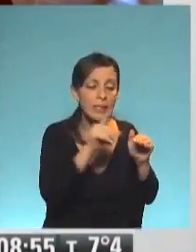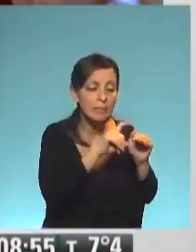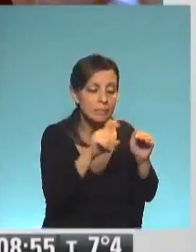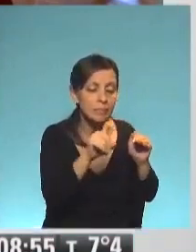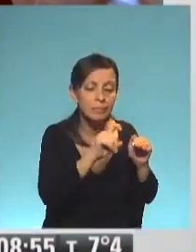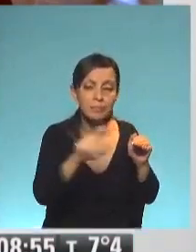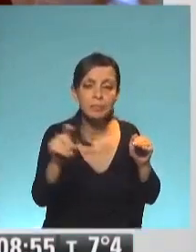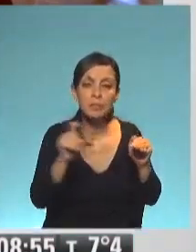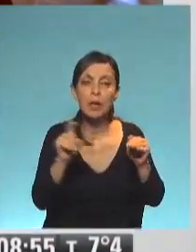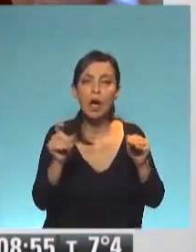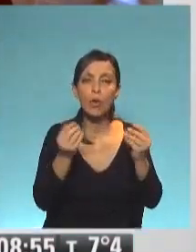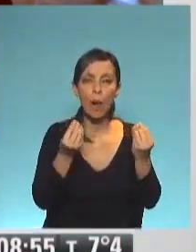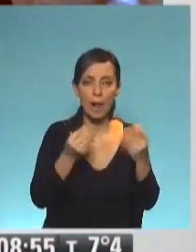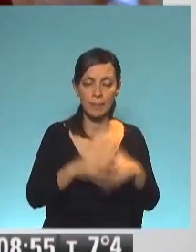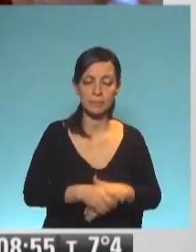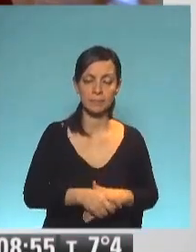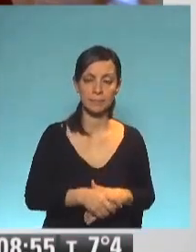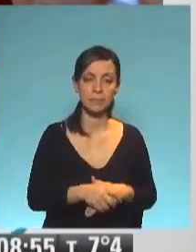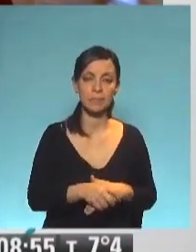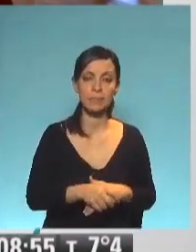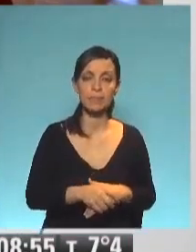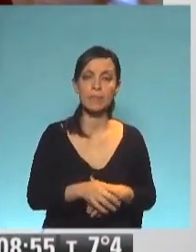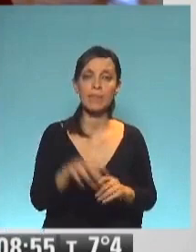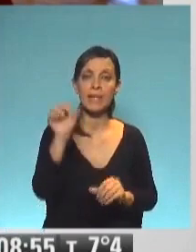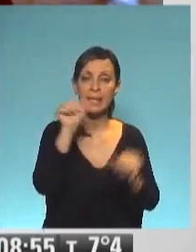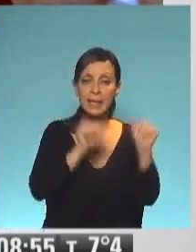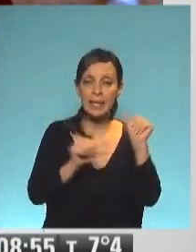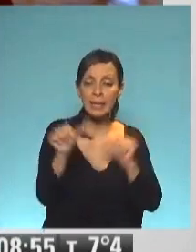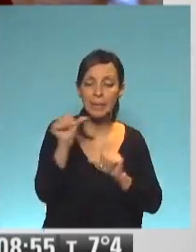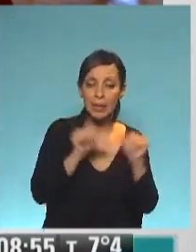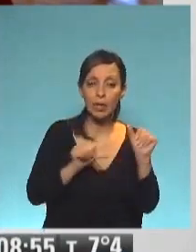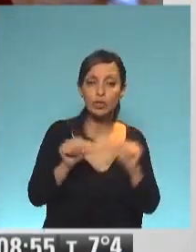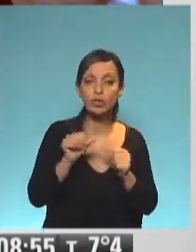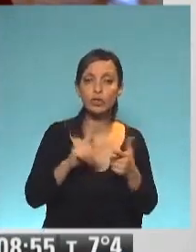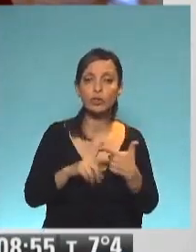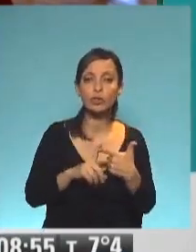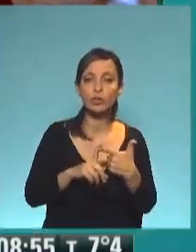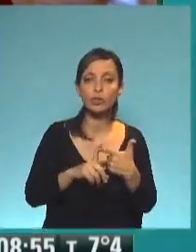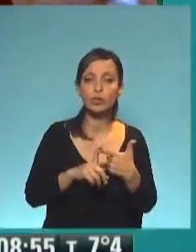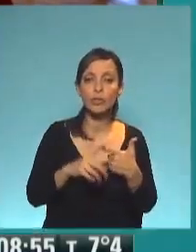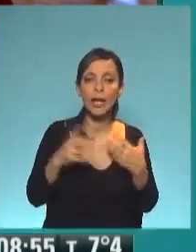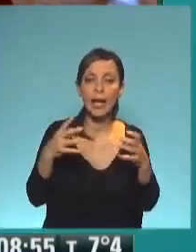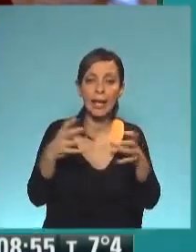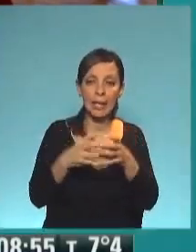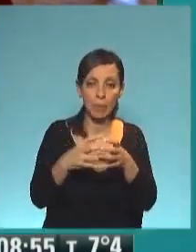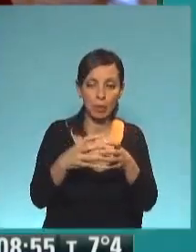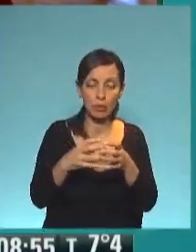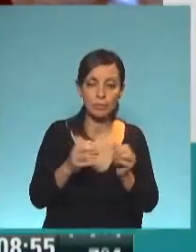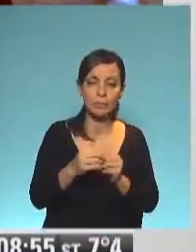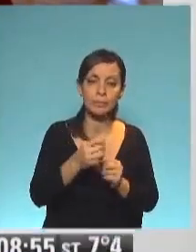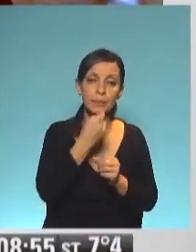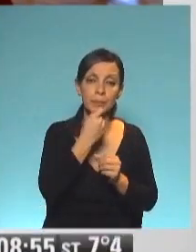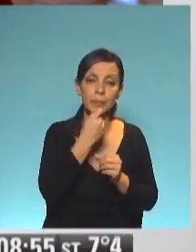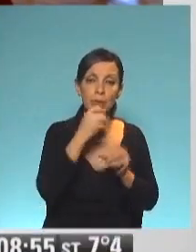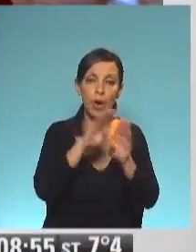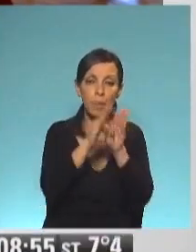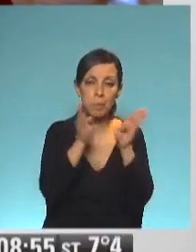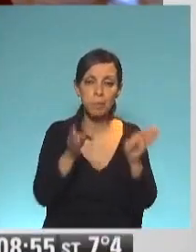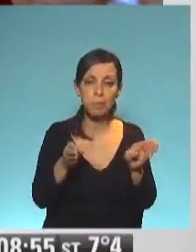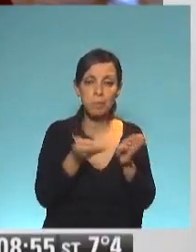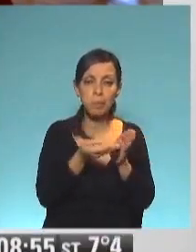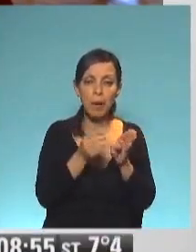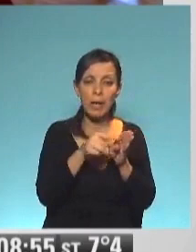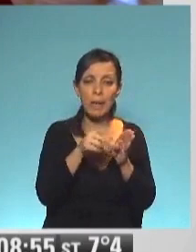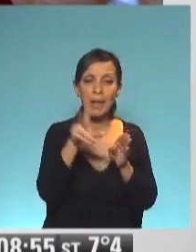pueden analizar tanto químicos como también equipos. Estamos hablando de cabinas de ozono, estamos hablando